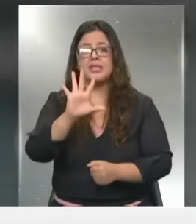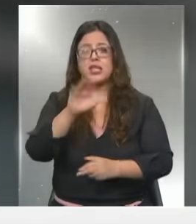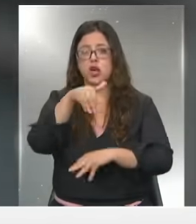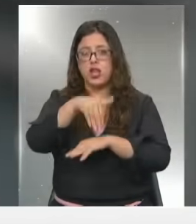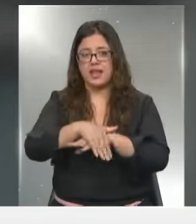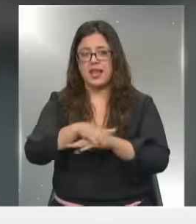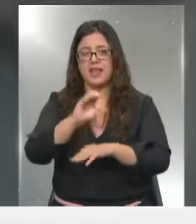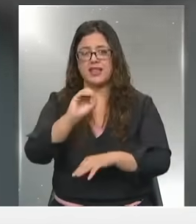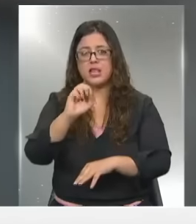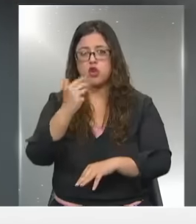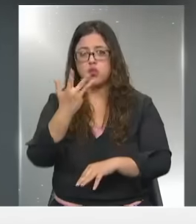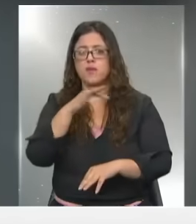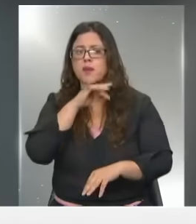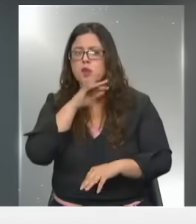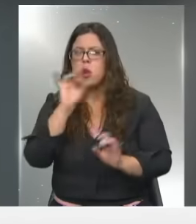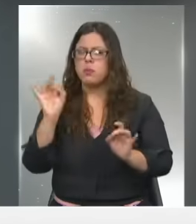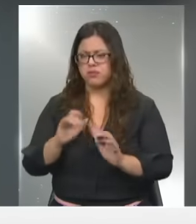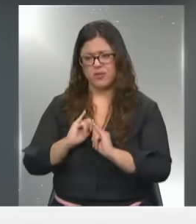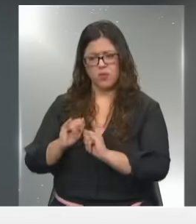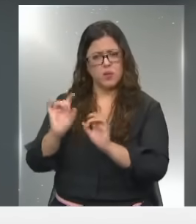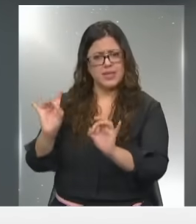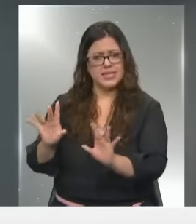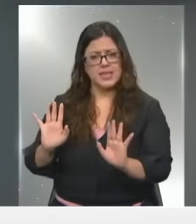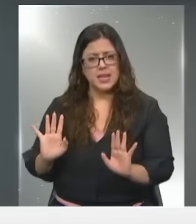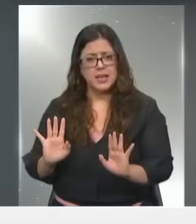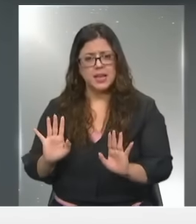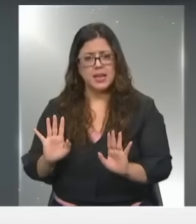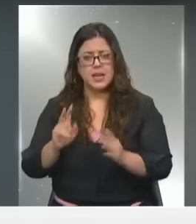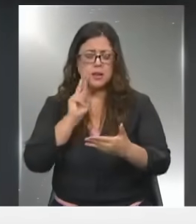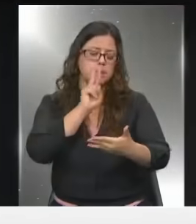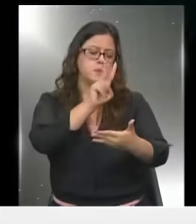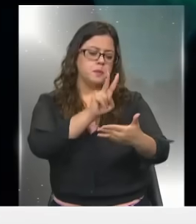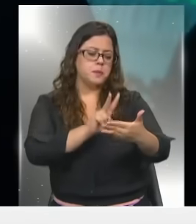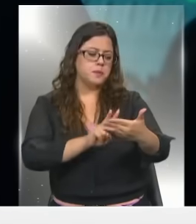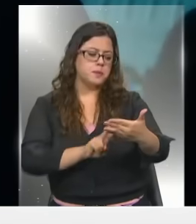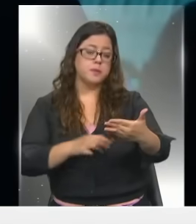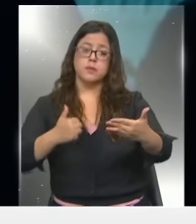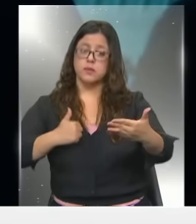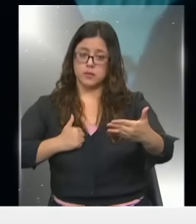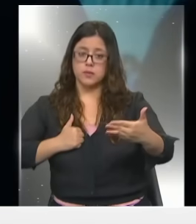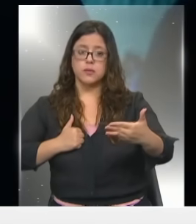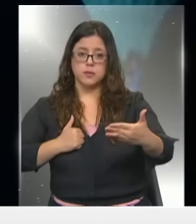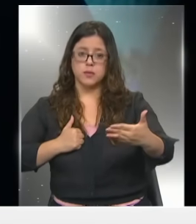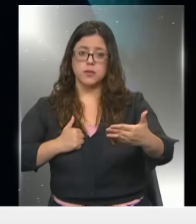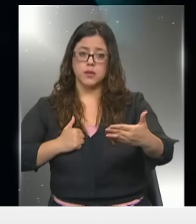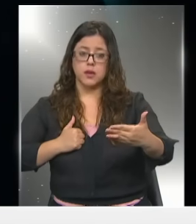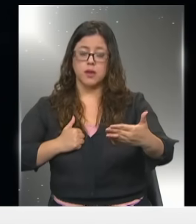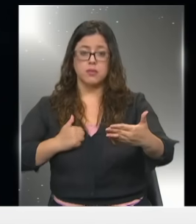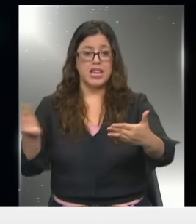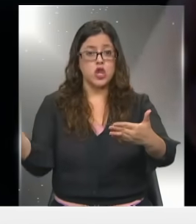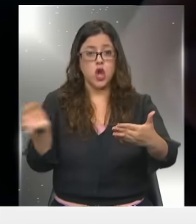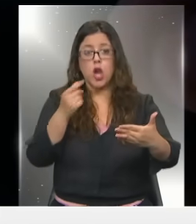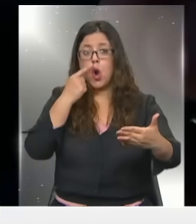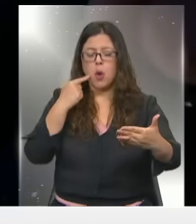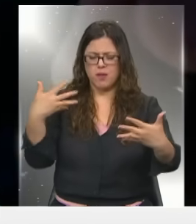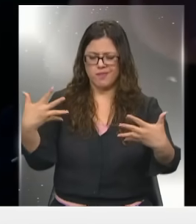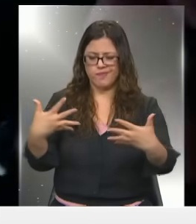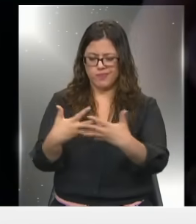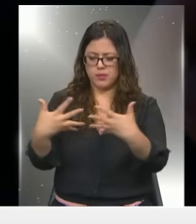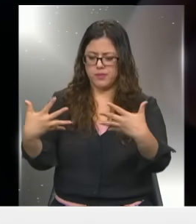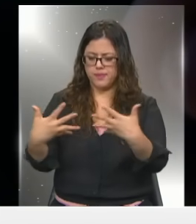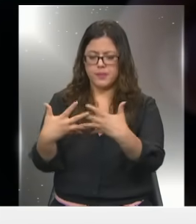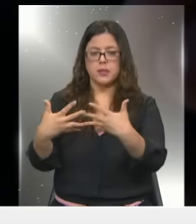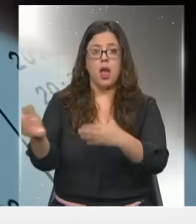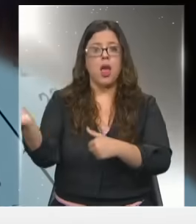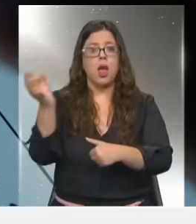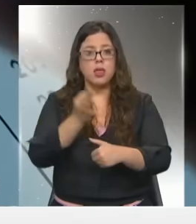17:09. ¿Lo habrá informado así? Accedimos al registro de asistencia y lo que informó Heredia no cuadra. Dijo